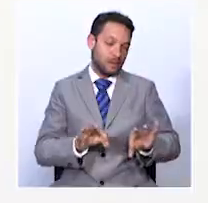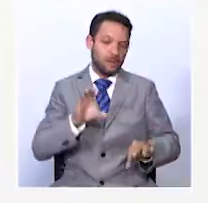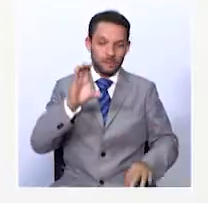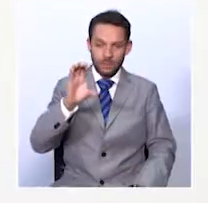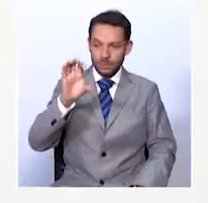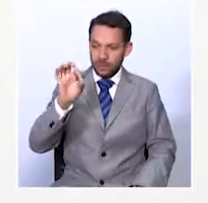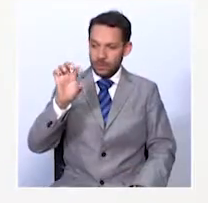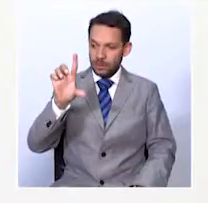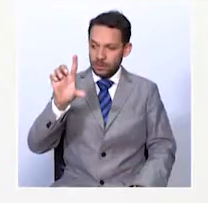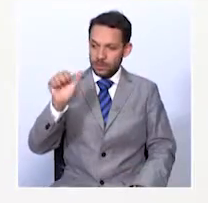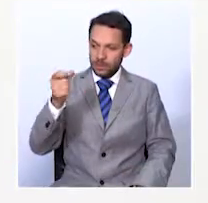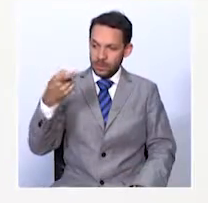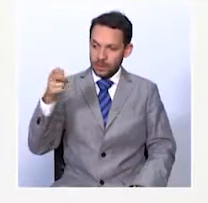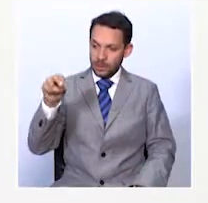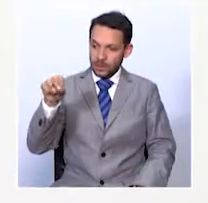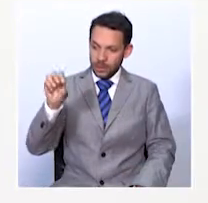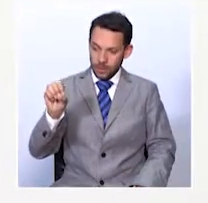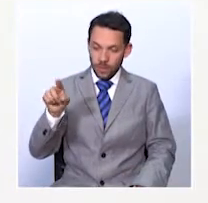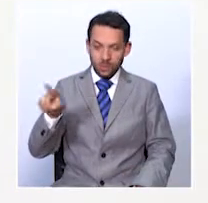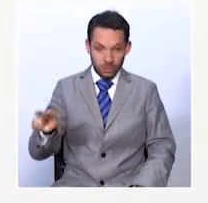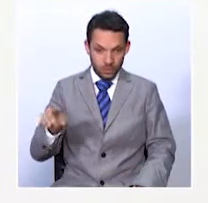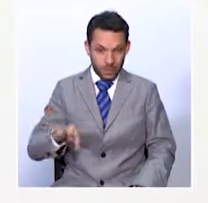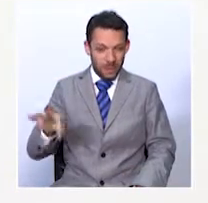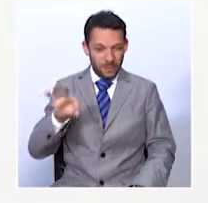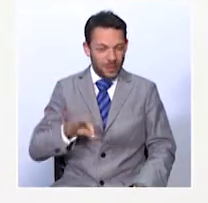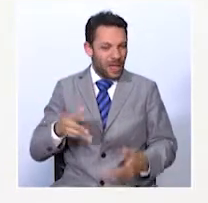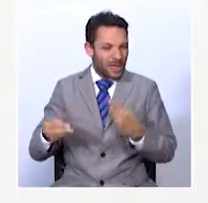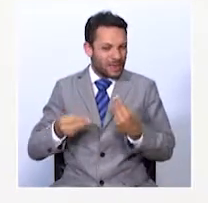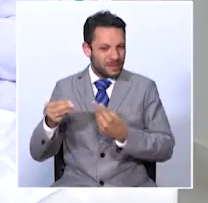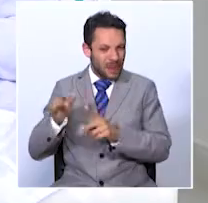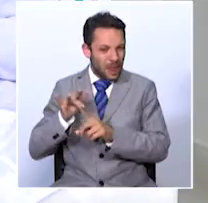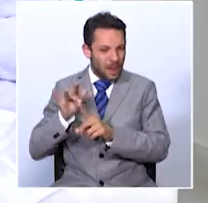que puede también ser estimulado por medio de